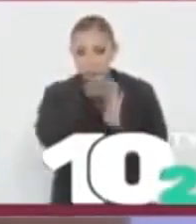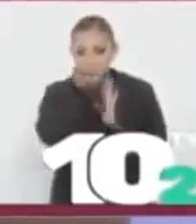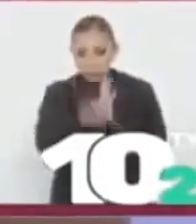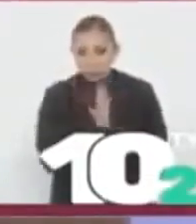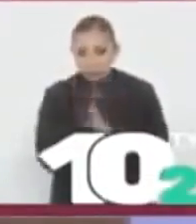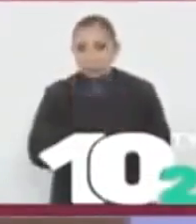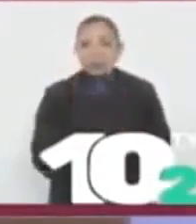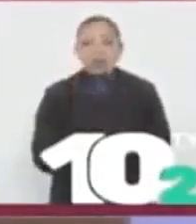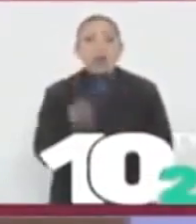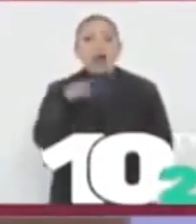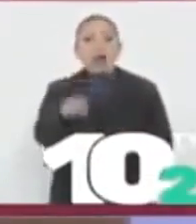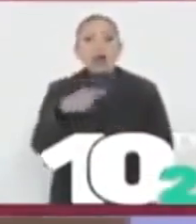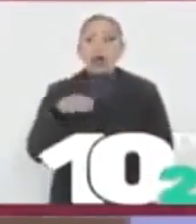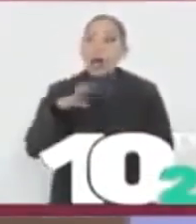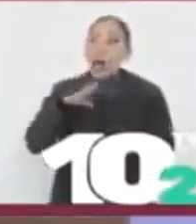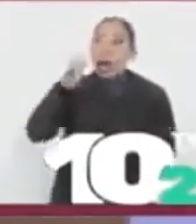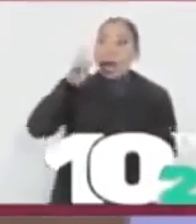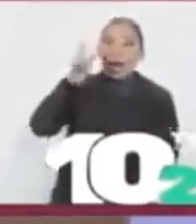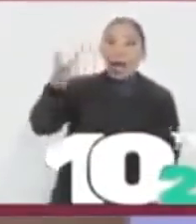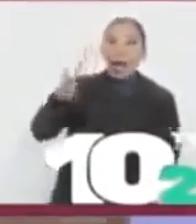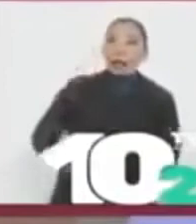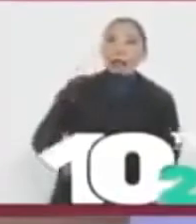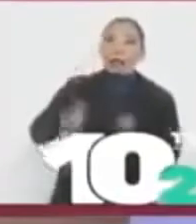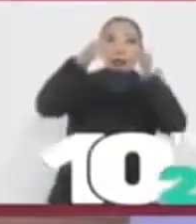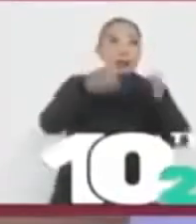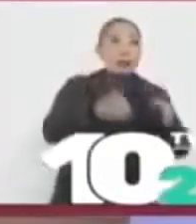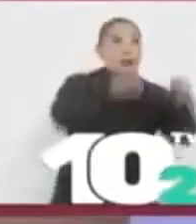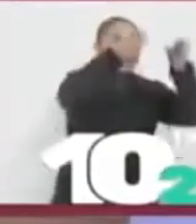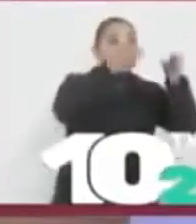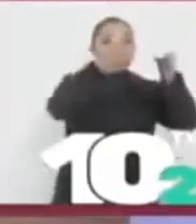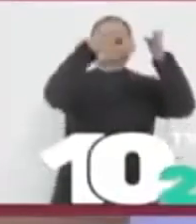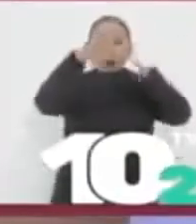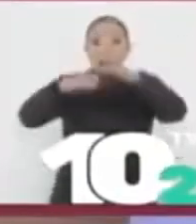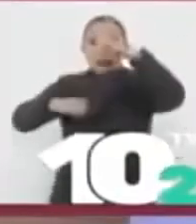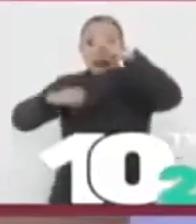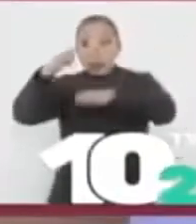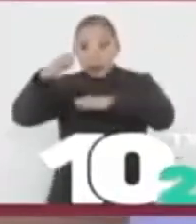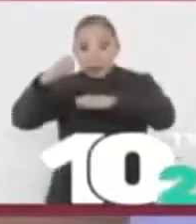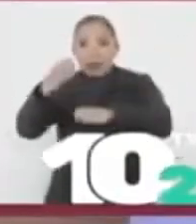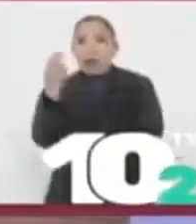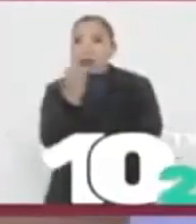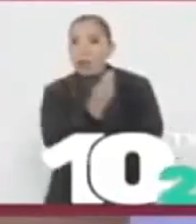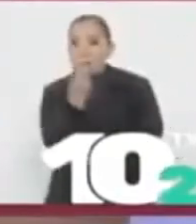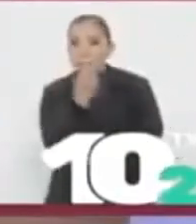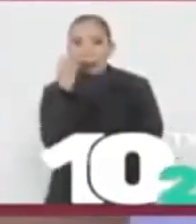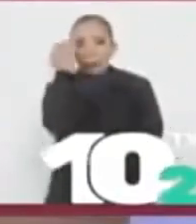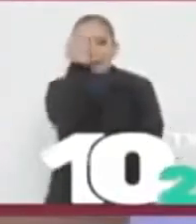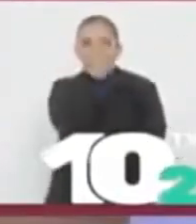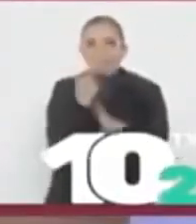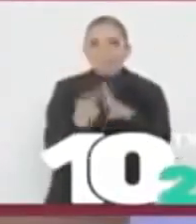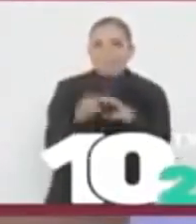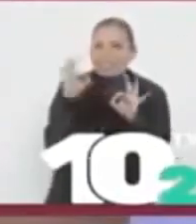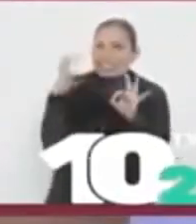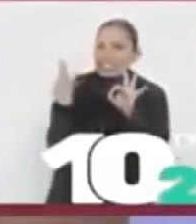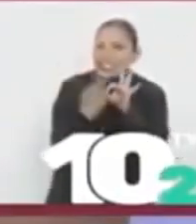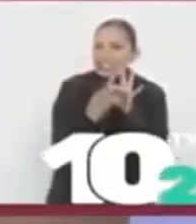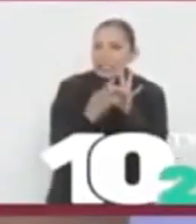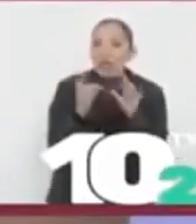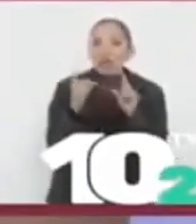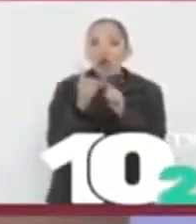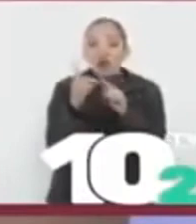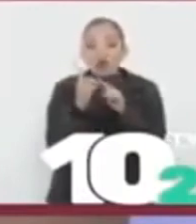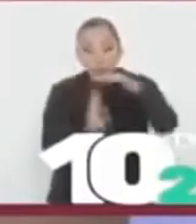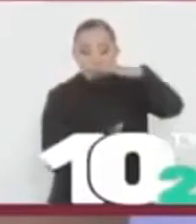Otro ejemplo de fuerzas es el de las que actúan sobre las estructuras de los edificios. Es necesario calcular bien el